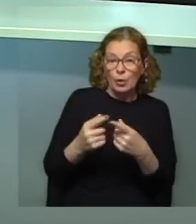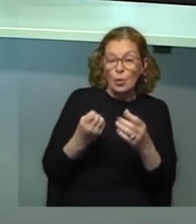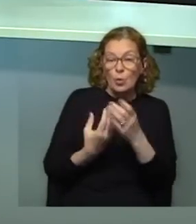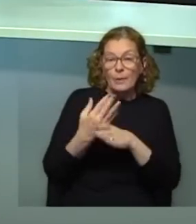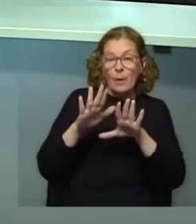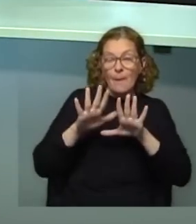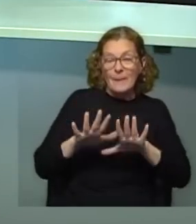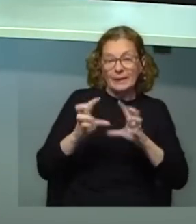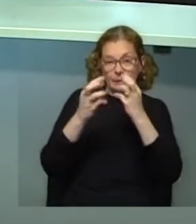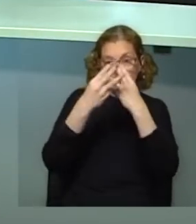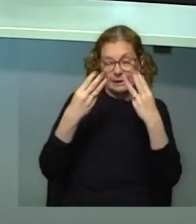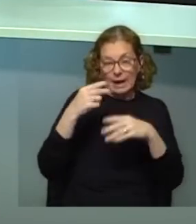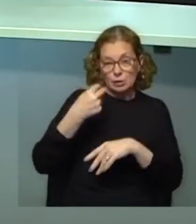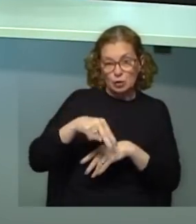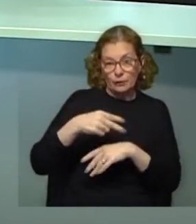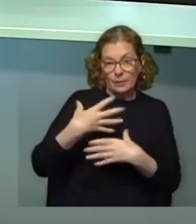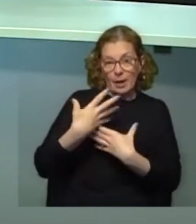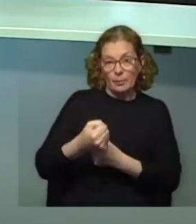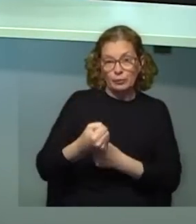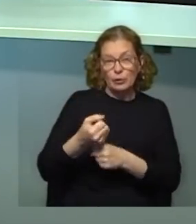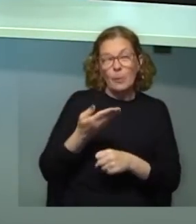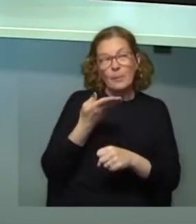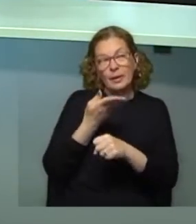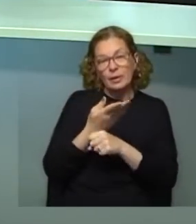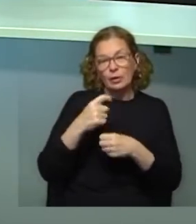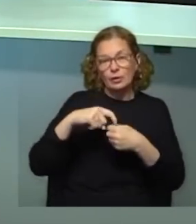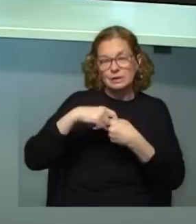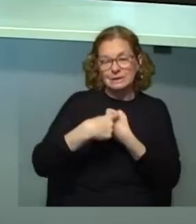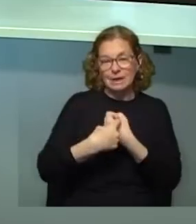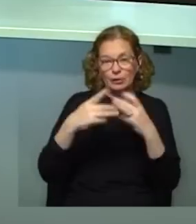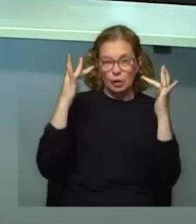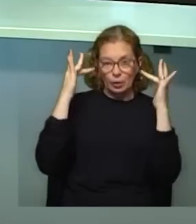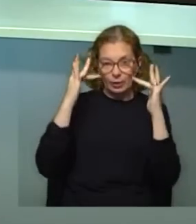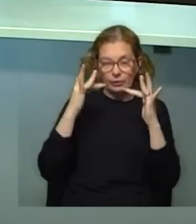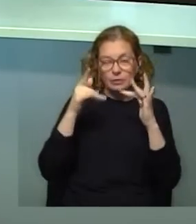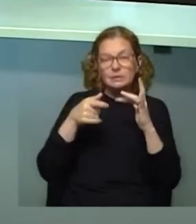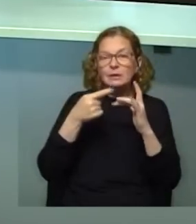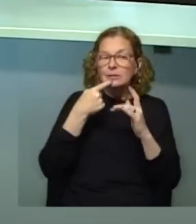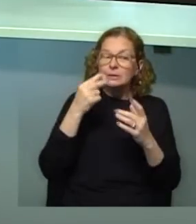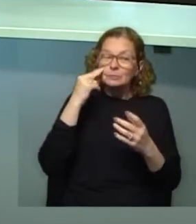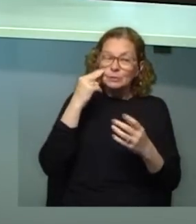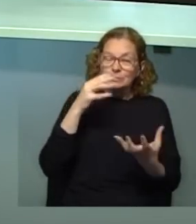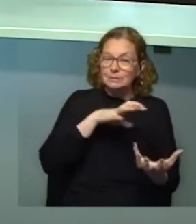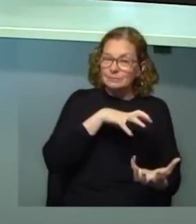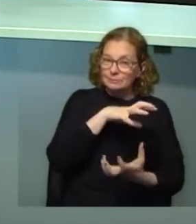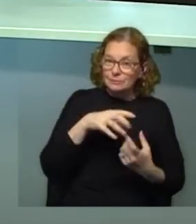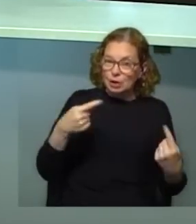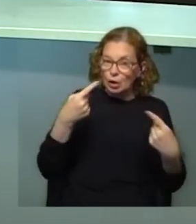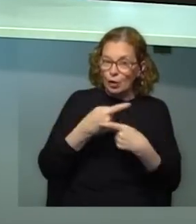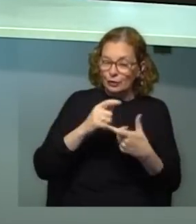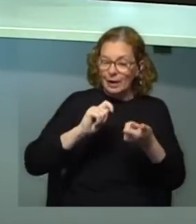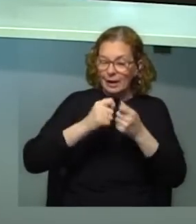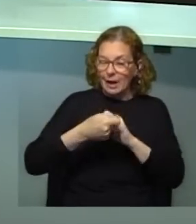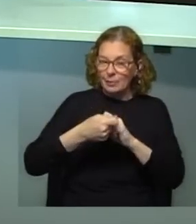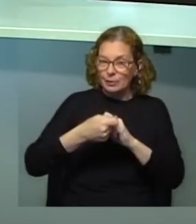nuevo paro general en noviembre en apoyo a los reclamos de los sindicatos de la educación que están en conflicto contra las reformas